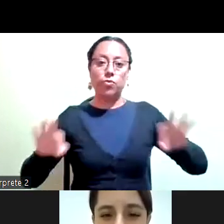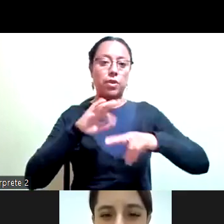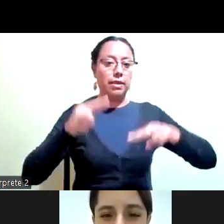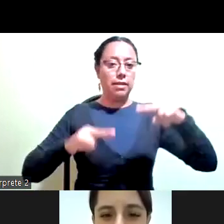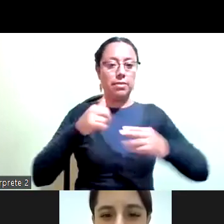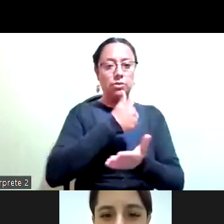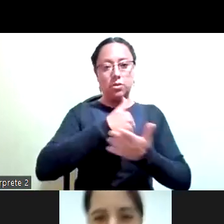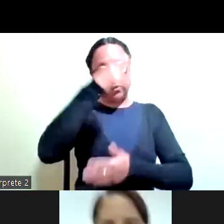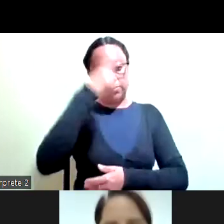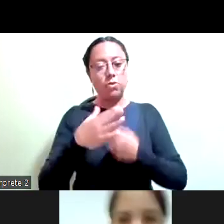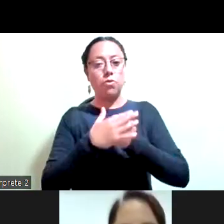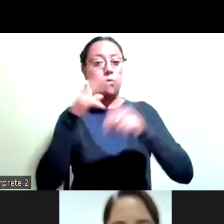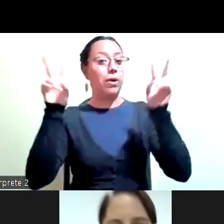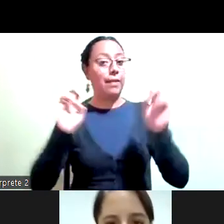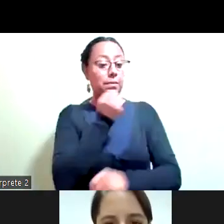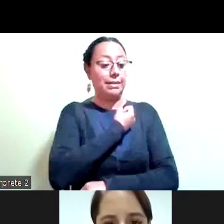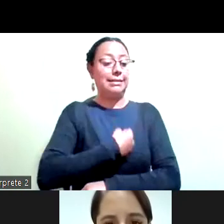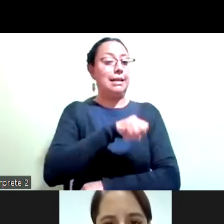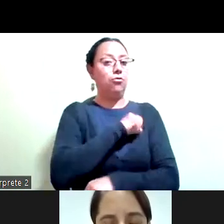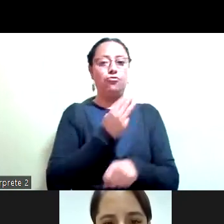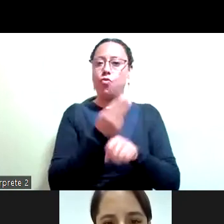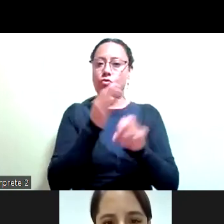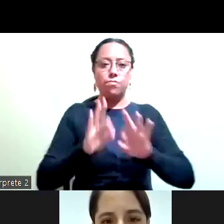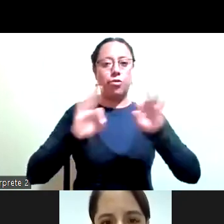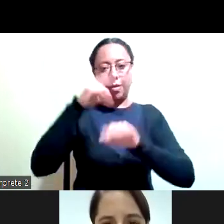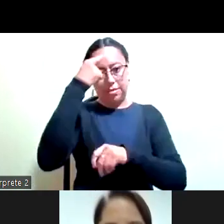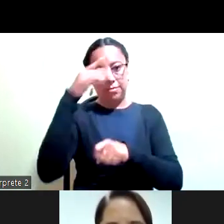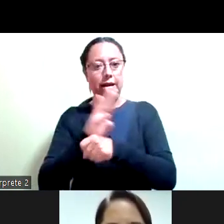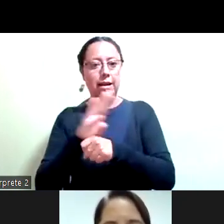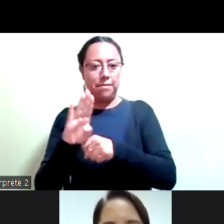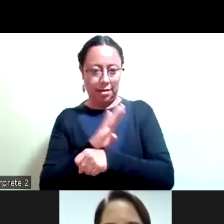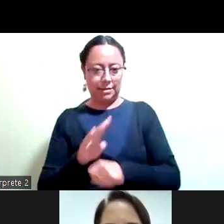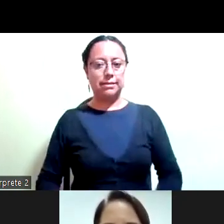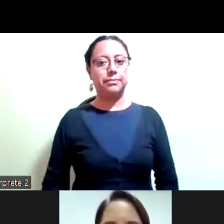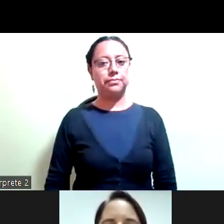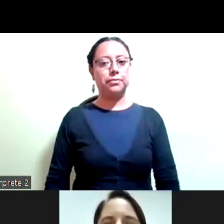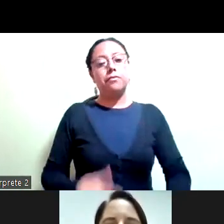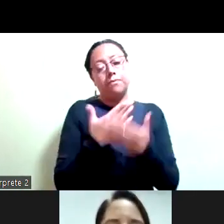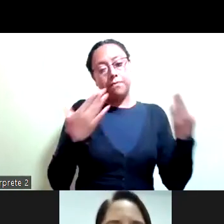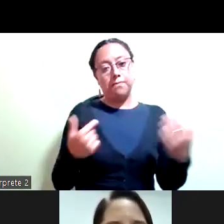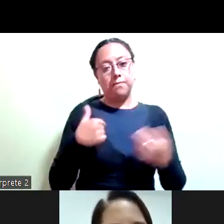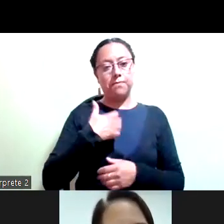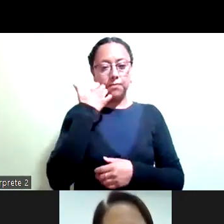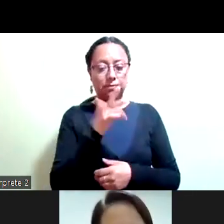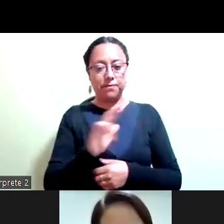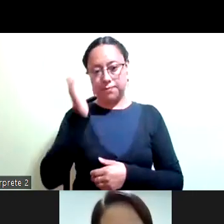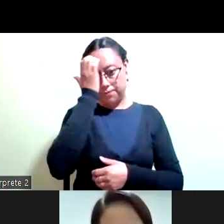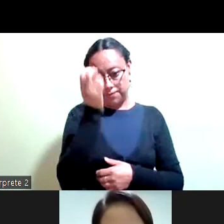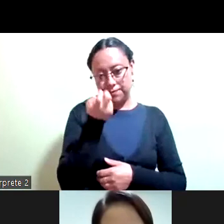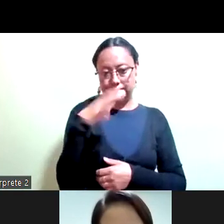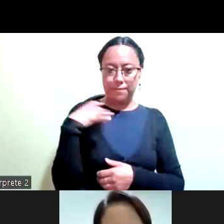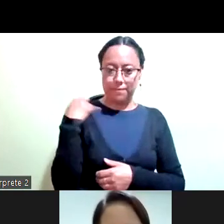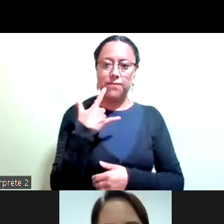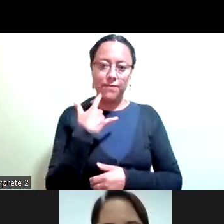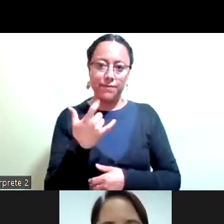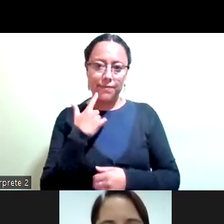fundamental para que la ciudad transite a un estado de bienestar. Así que reconocer este esfuerzo y pues enhorabuena, compañeras y